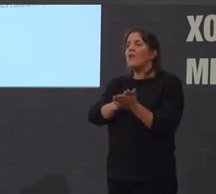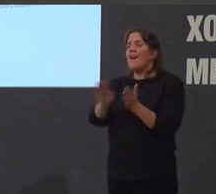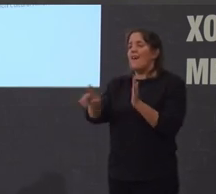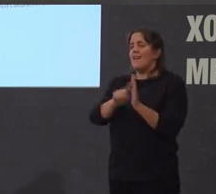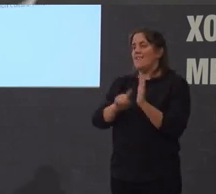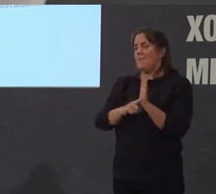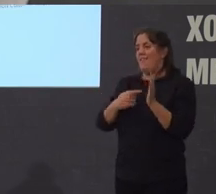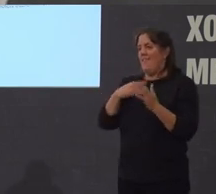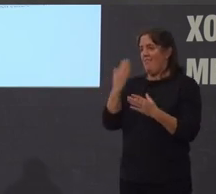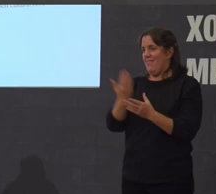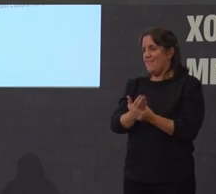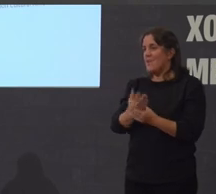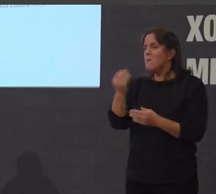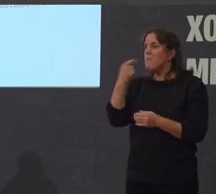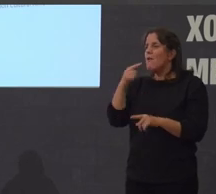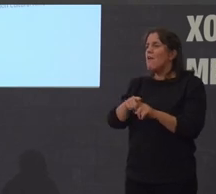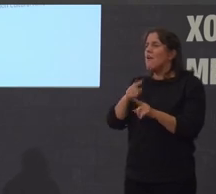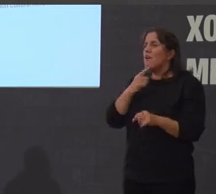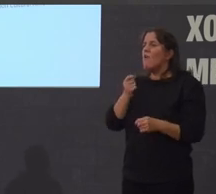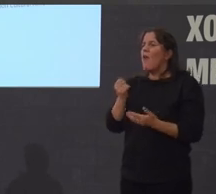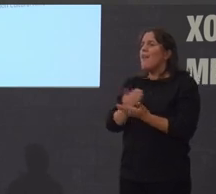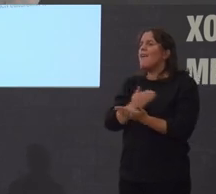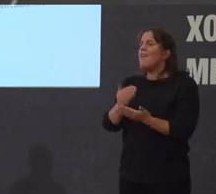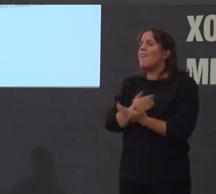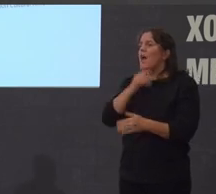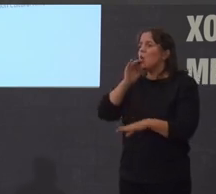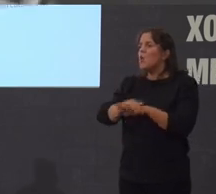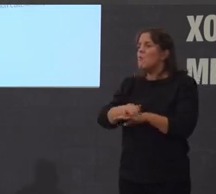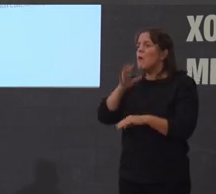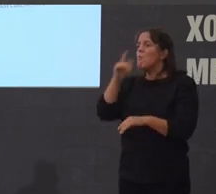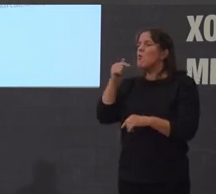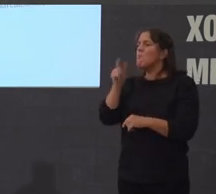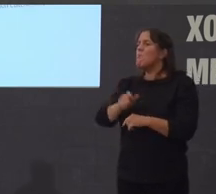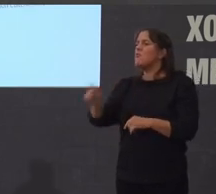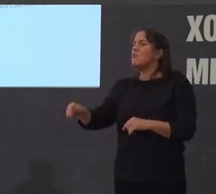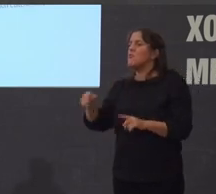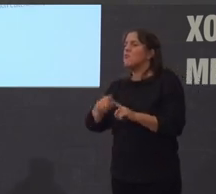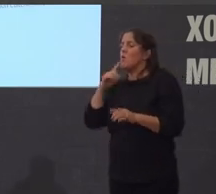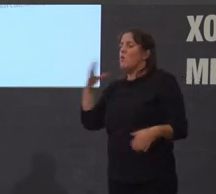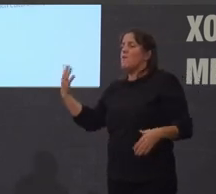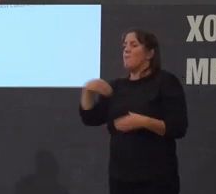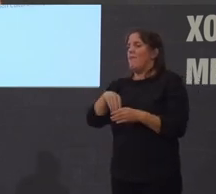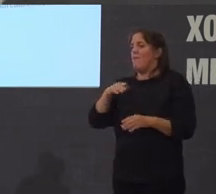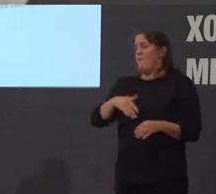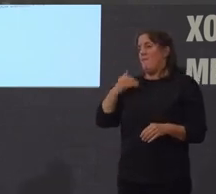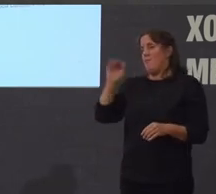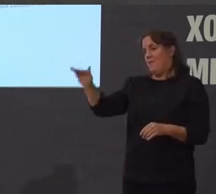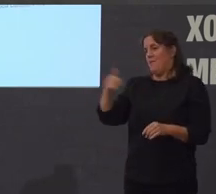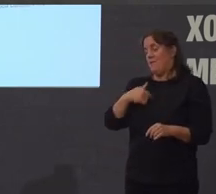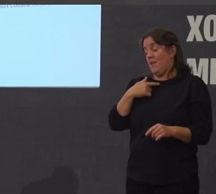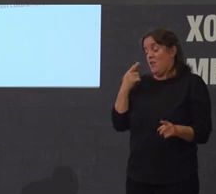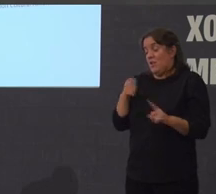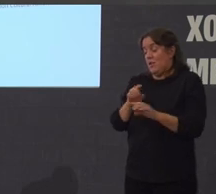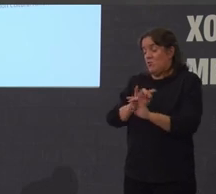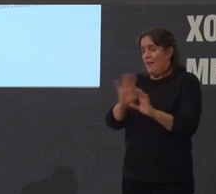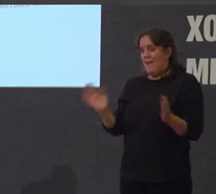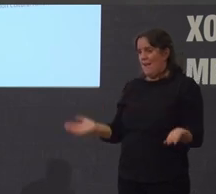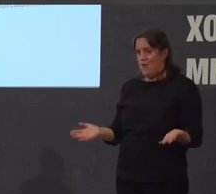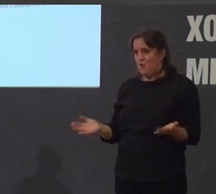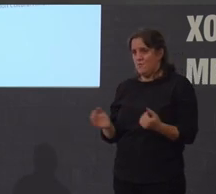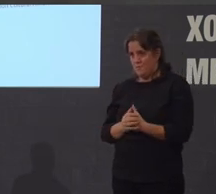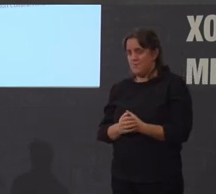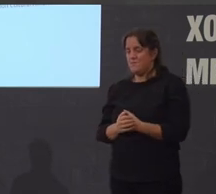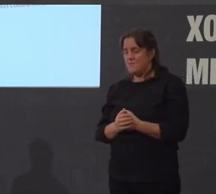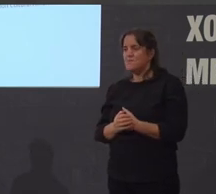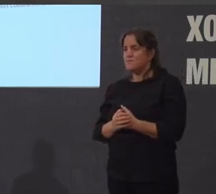liquidar las culpas contraídas por los que contribuyeron a forjar la subversión obedece a objetivo está